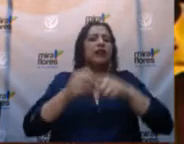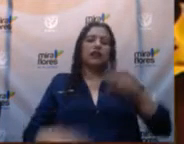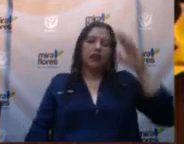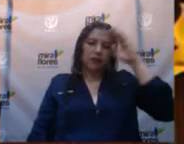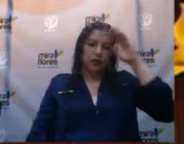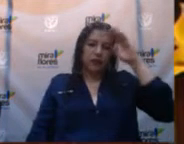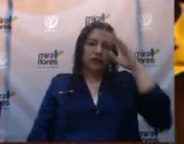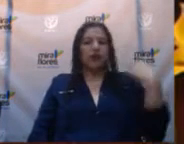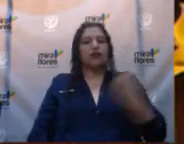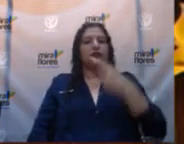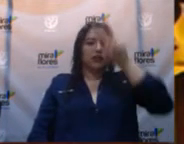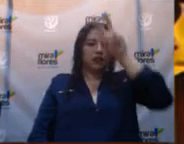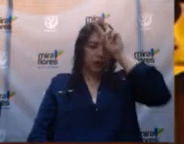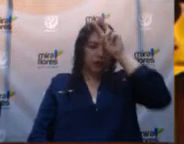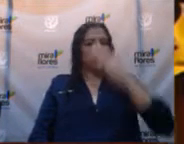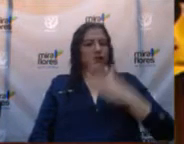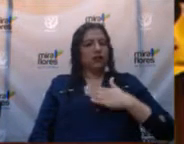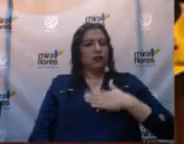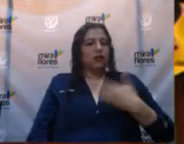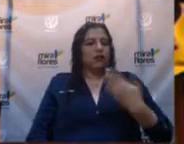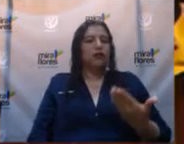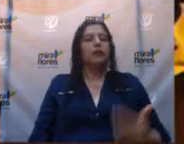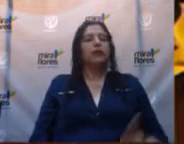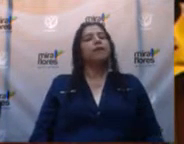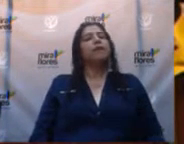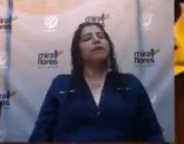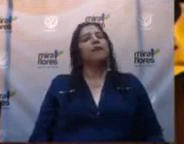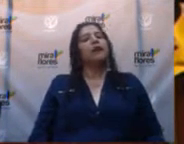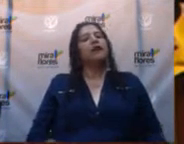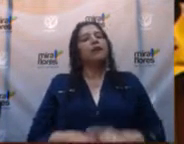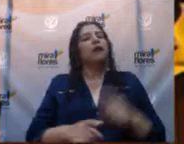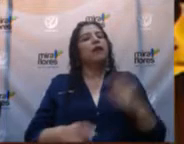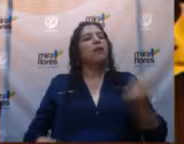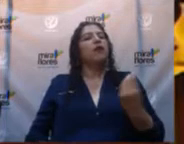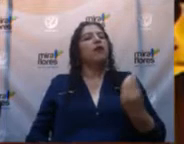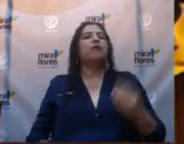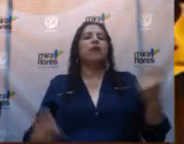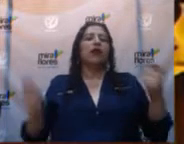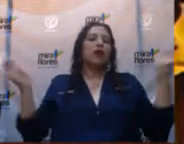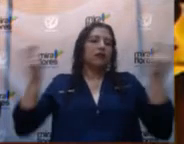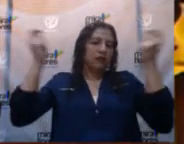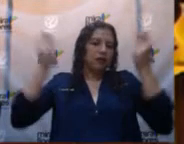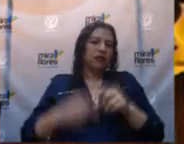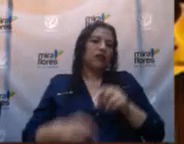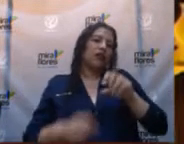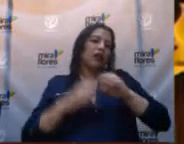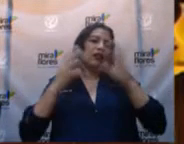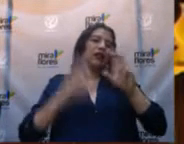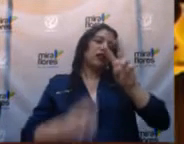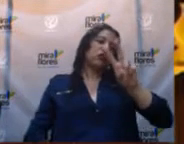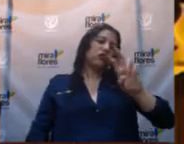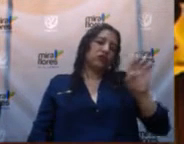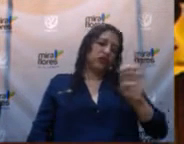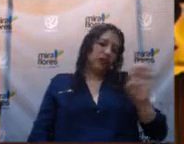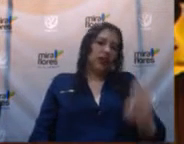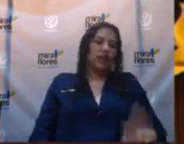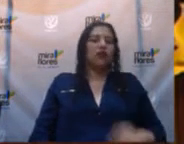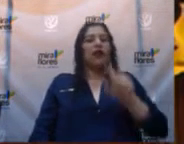Perú y el mío propio. Asimismo, con ocasión de conmemorarse el día 2 de enero del presente,